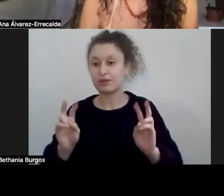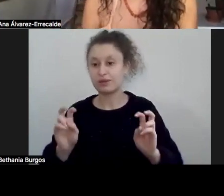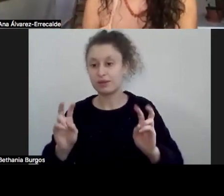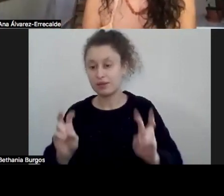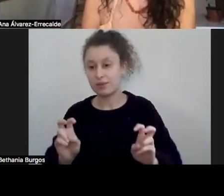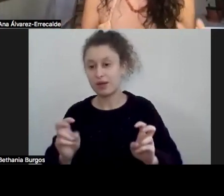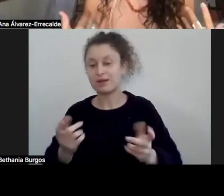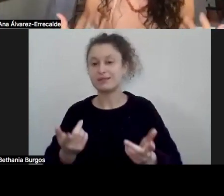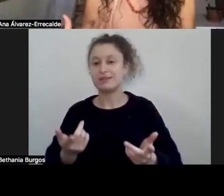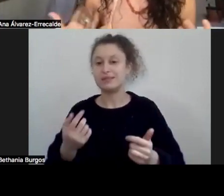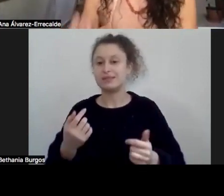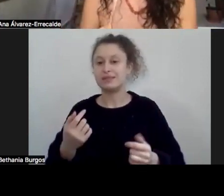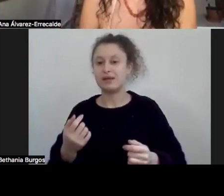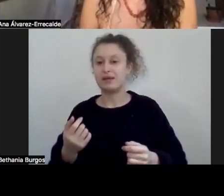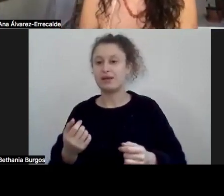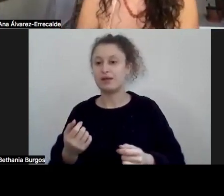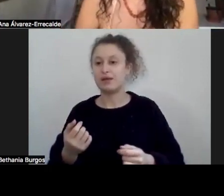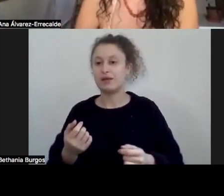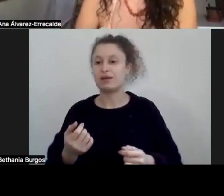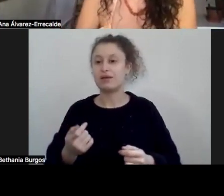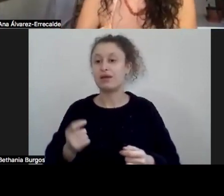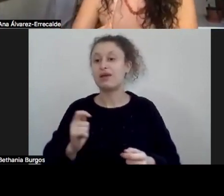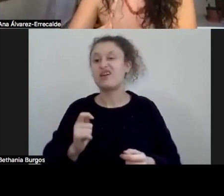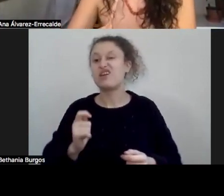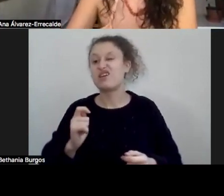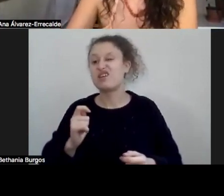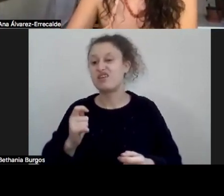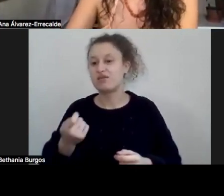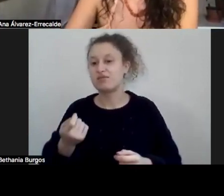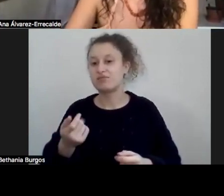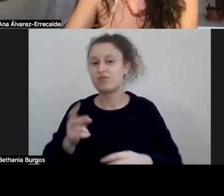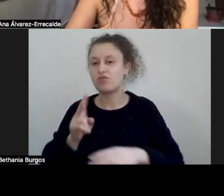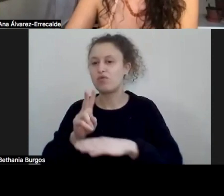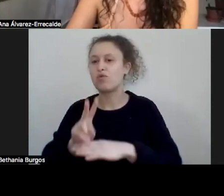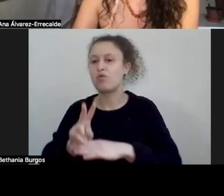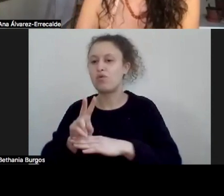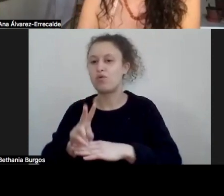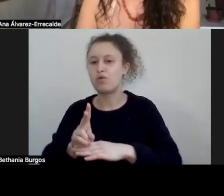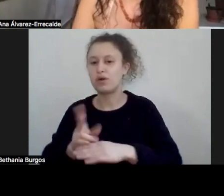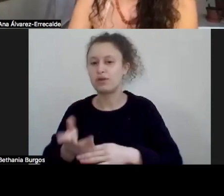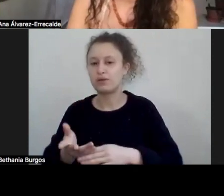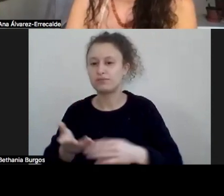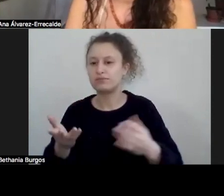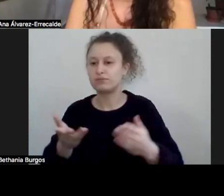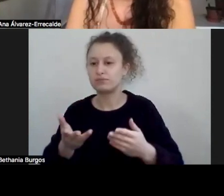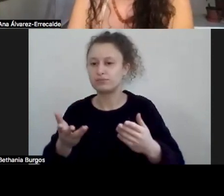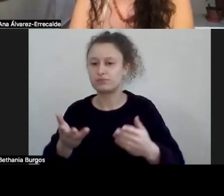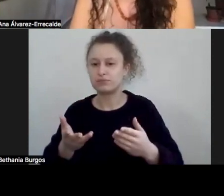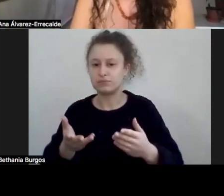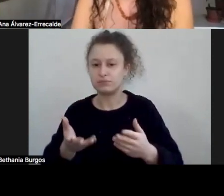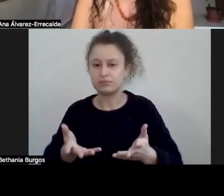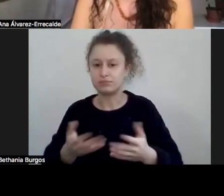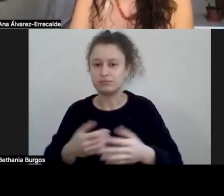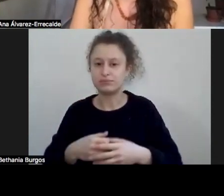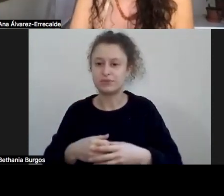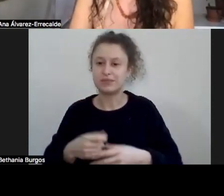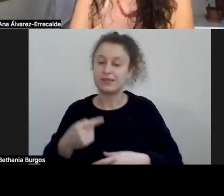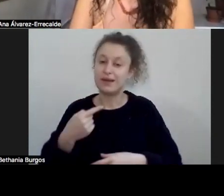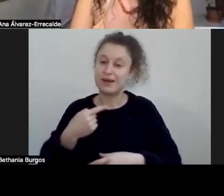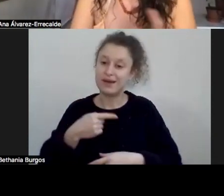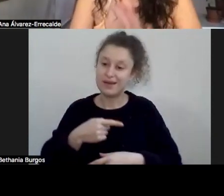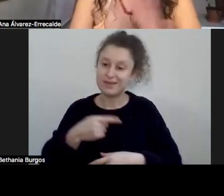que gestionar la posibilidad de acceder a una residencia, ¿no? A esta señora la soledad le